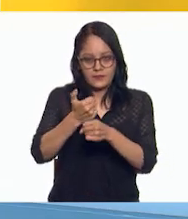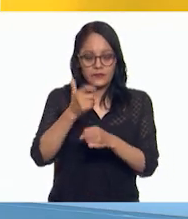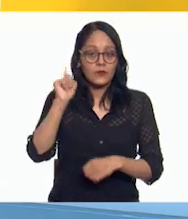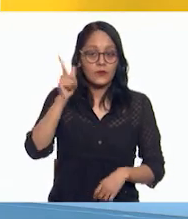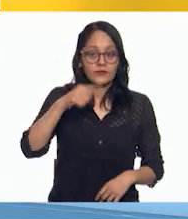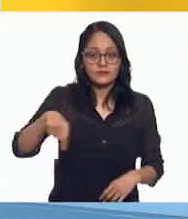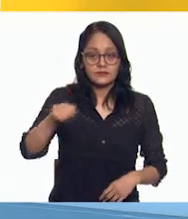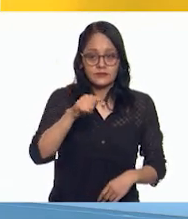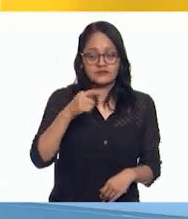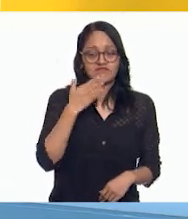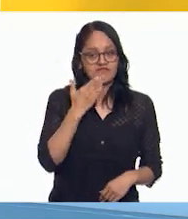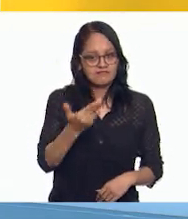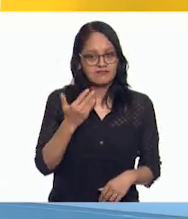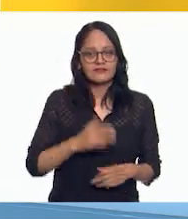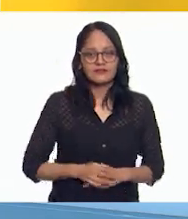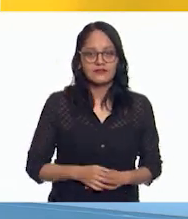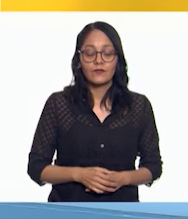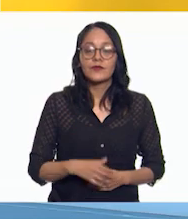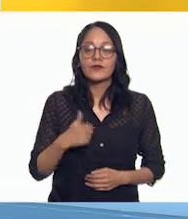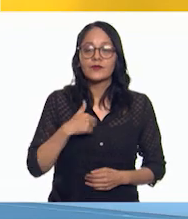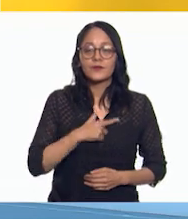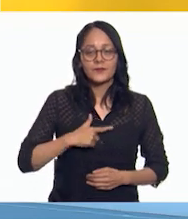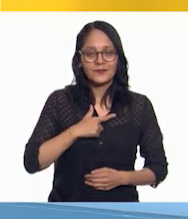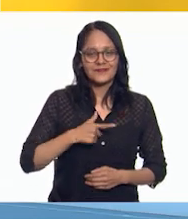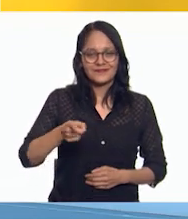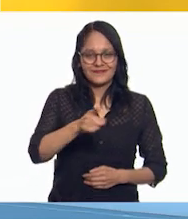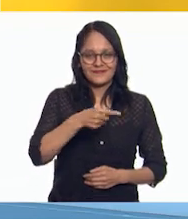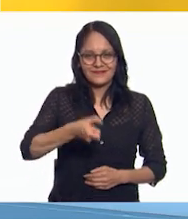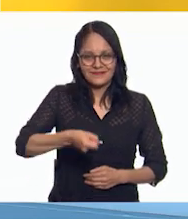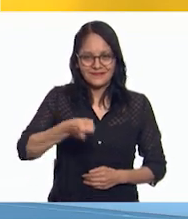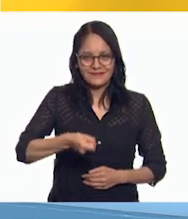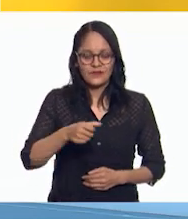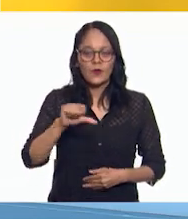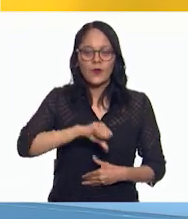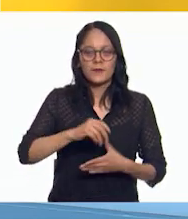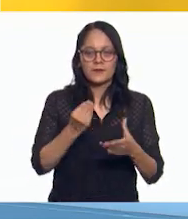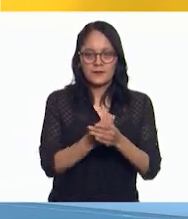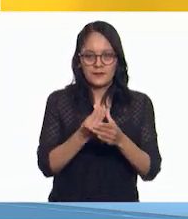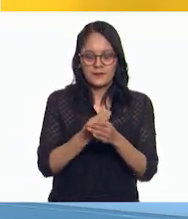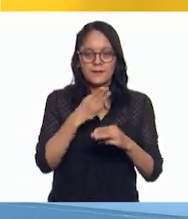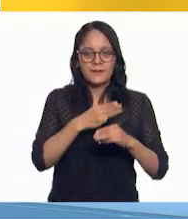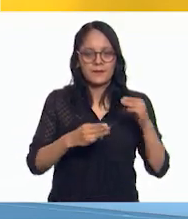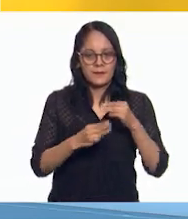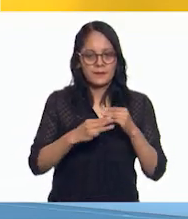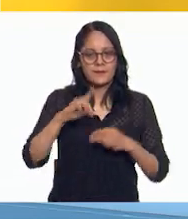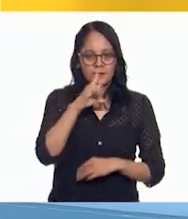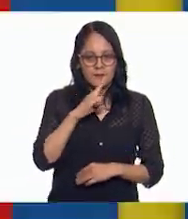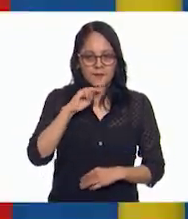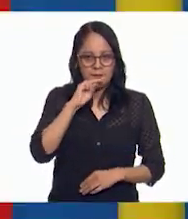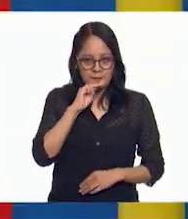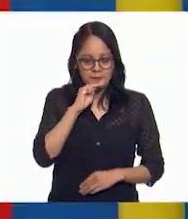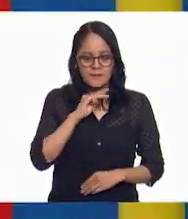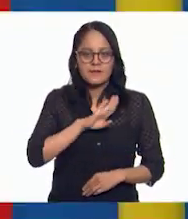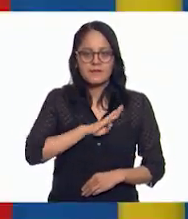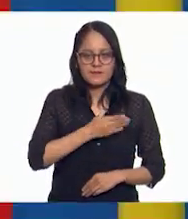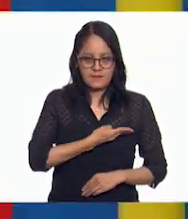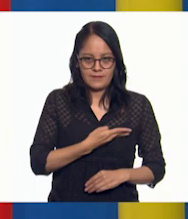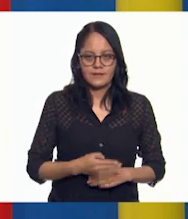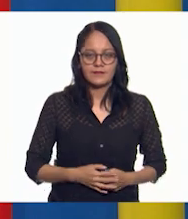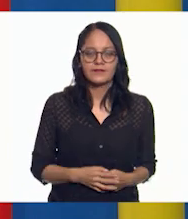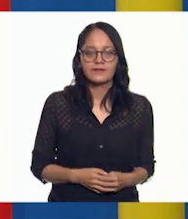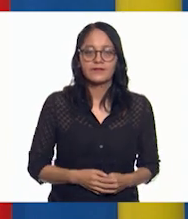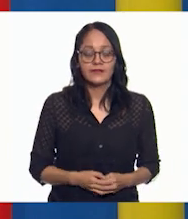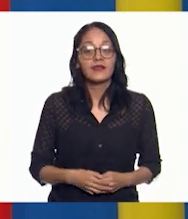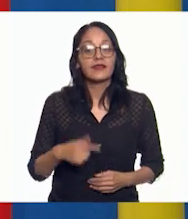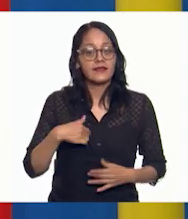la mejor forma posible. Me alegra volver a saludarlos hoy en su clase de lengua materna español. Así es. Y a